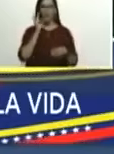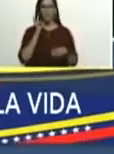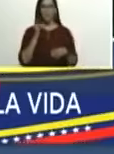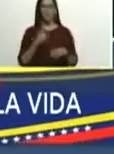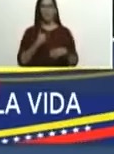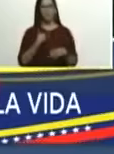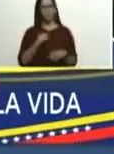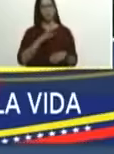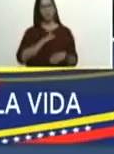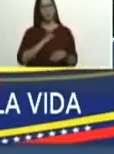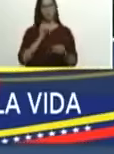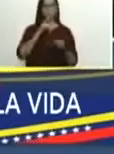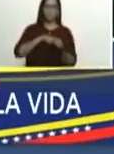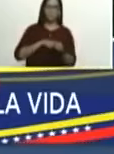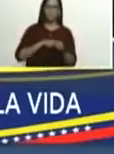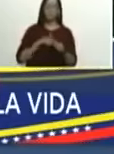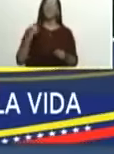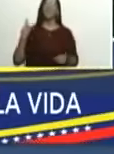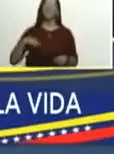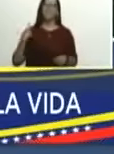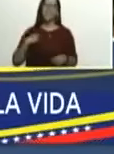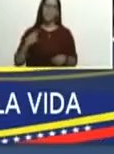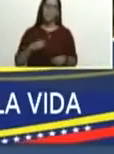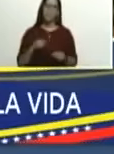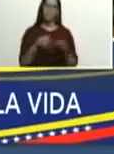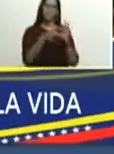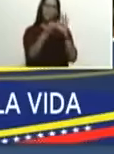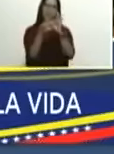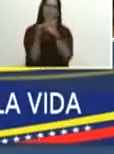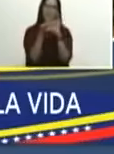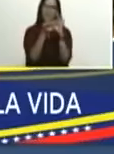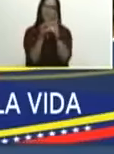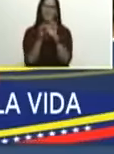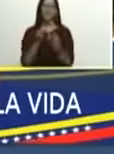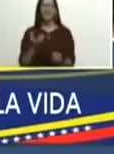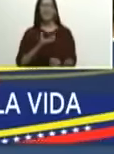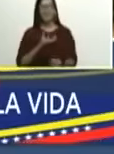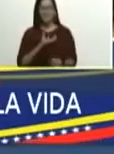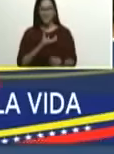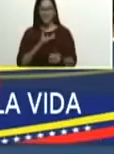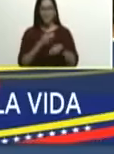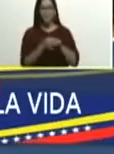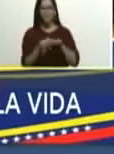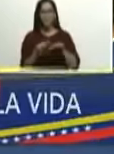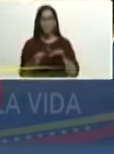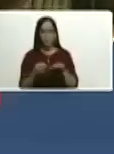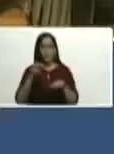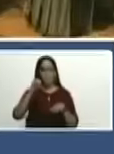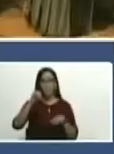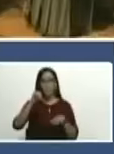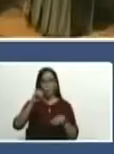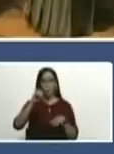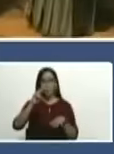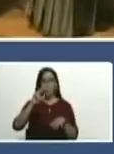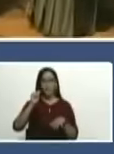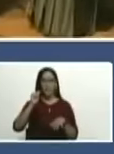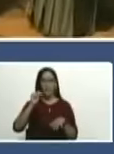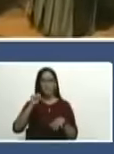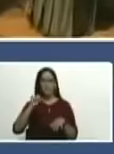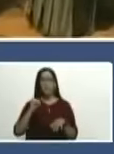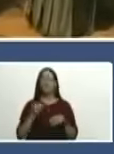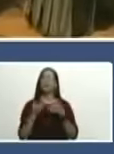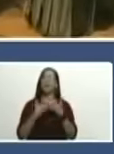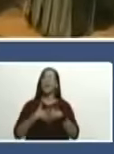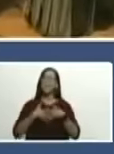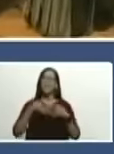yo pertenezco, tenemos una alianza con la alcaldía del municipio Morán, con la empresa